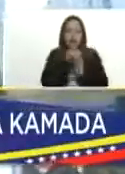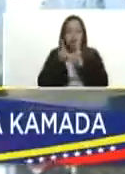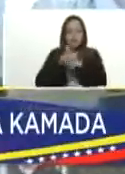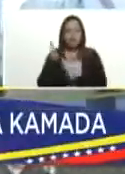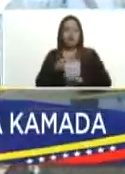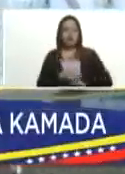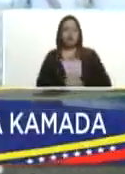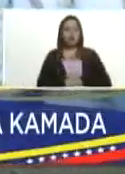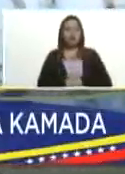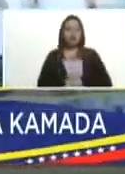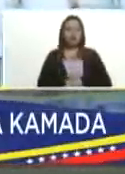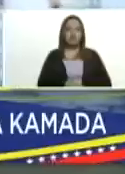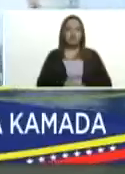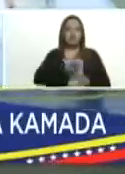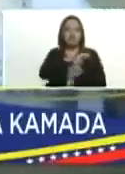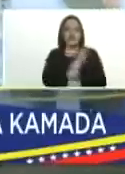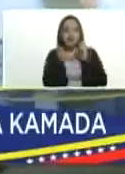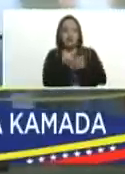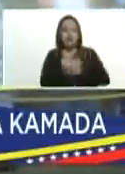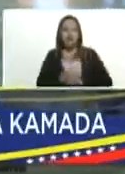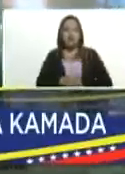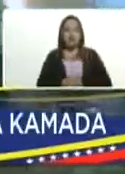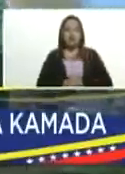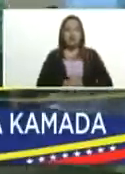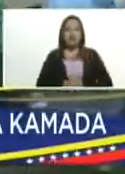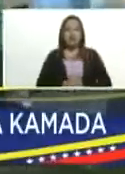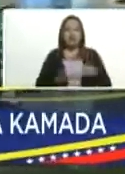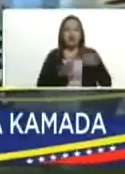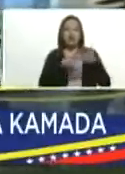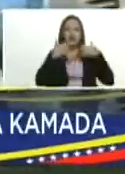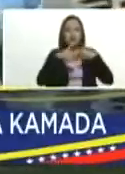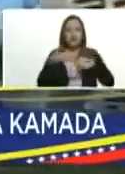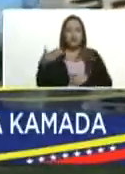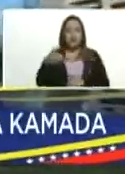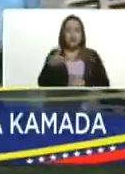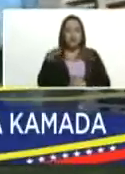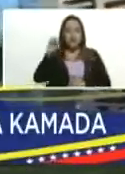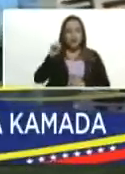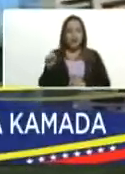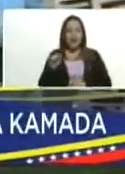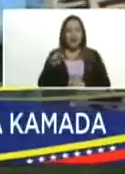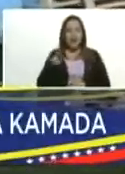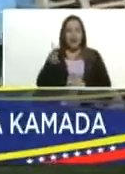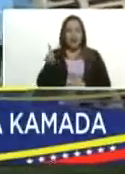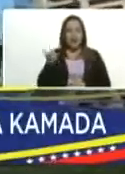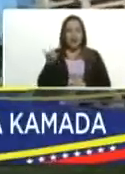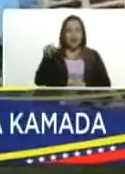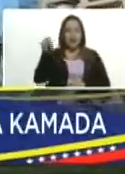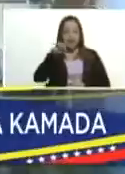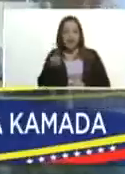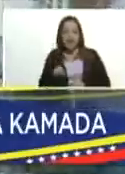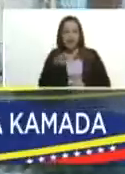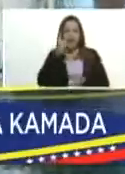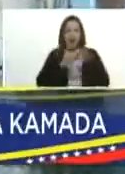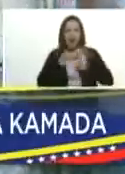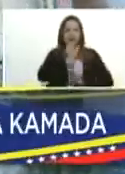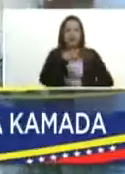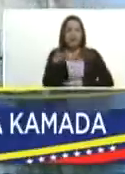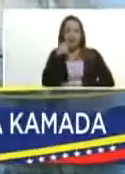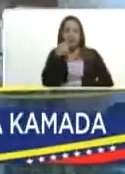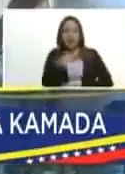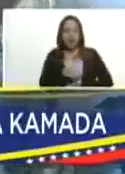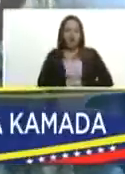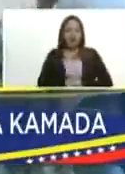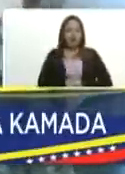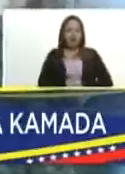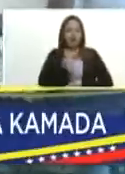productiva, transformadora en el sector de las sardinas y del pescado. Y como diría por ahí alguien, desde aquí de Carabobo le